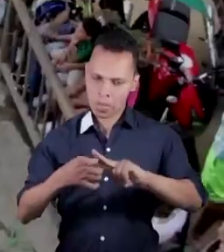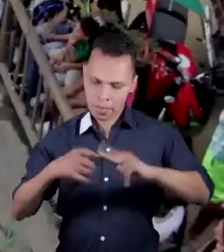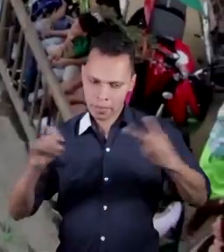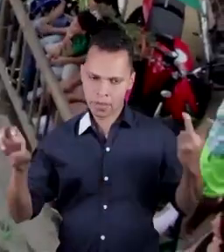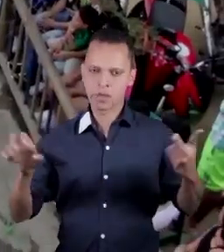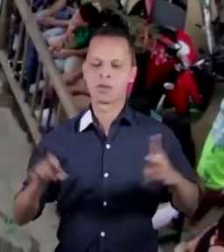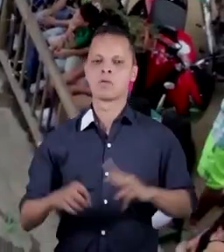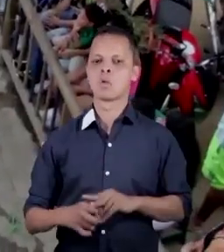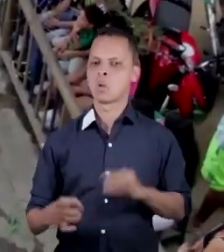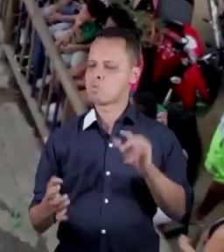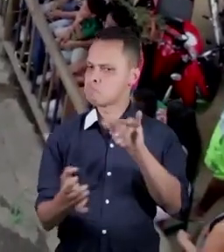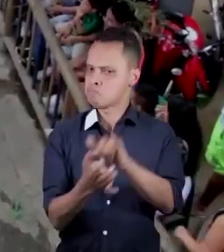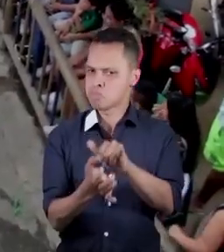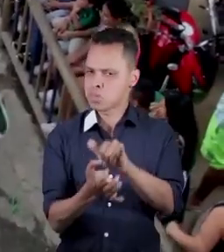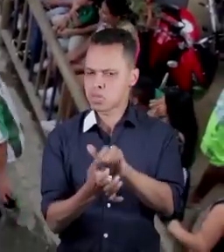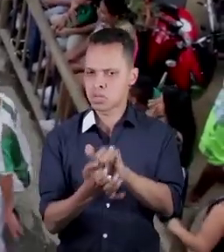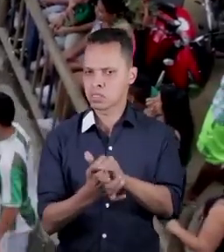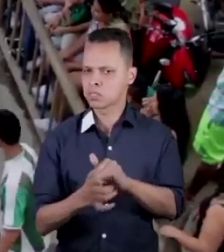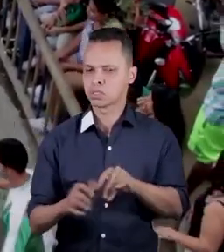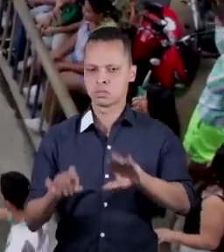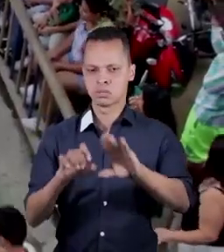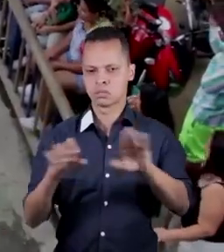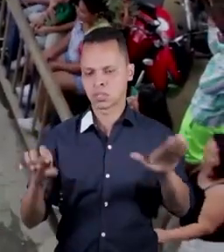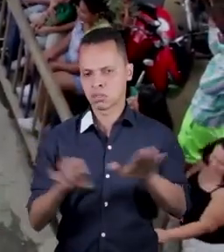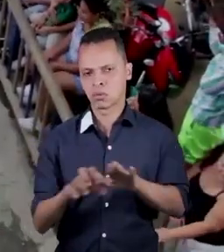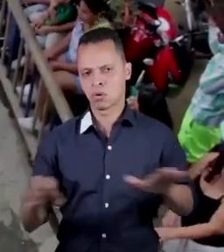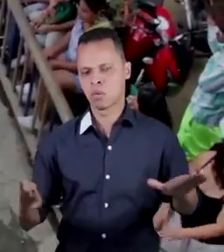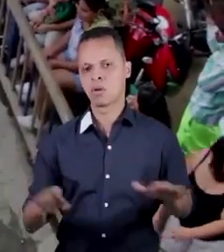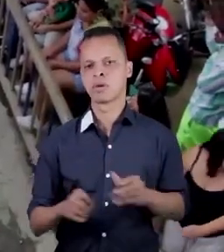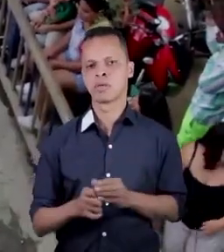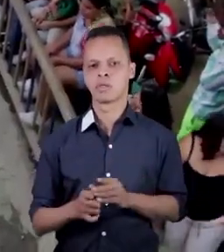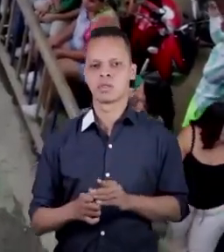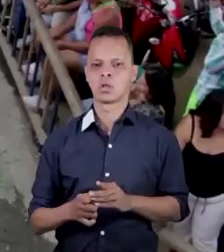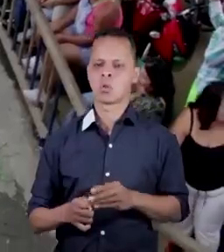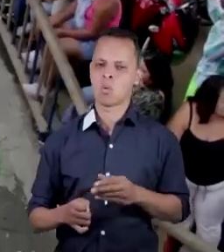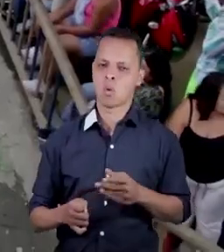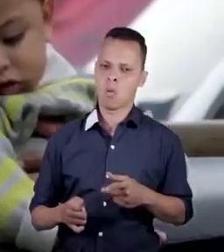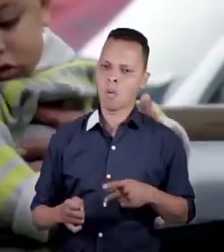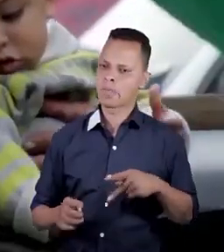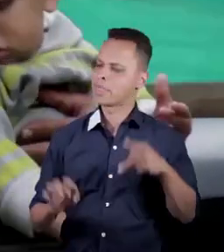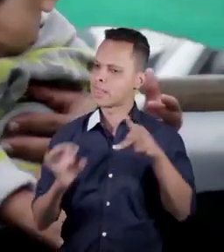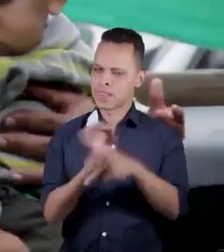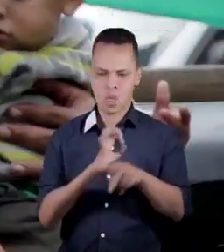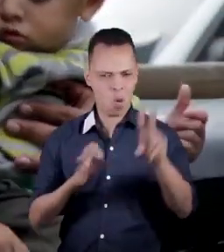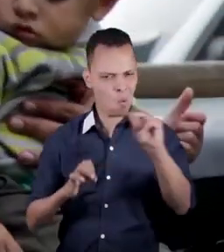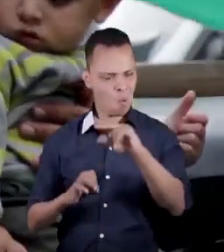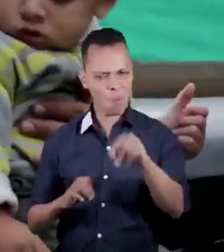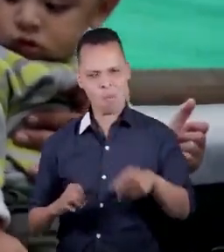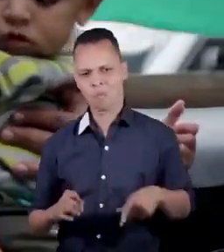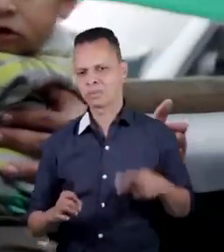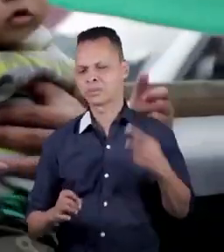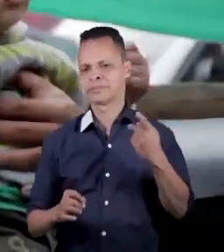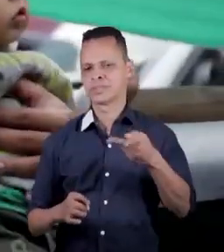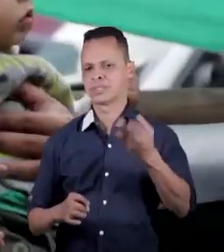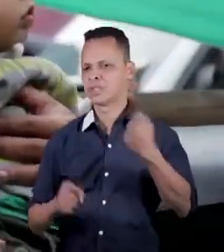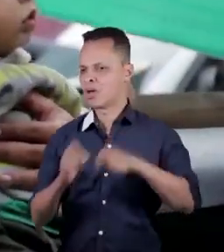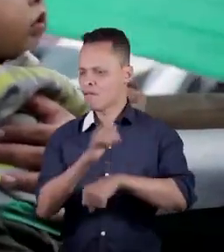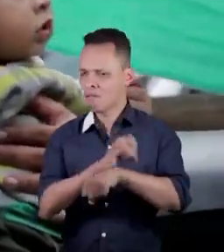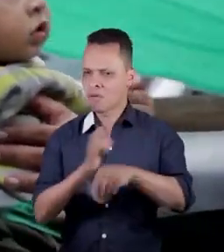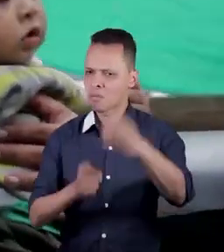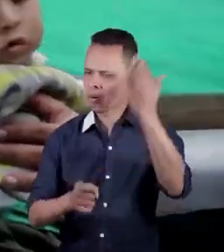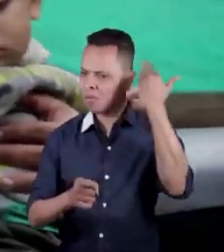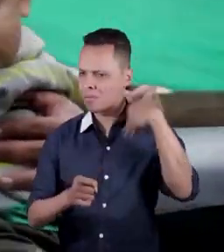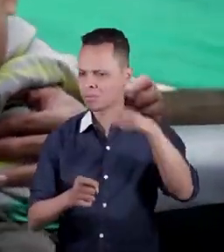sector y el mensaje no digamos no alimentar esta violencia que se ha generado mediante el fútbol